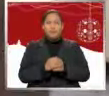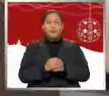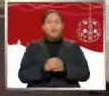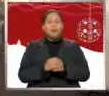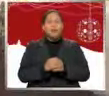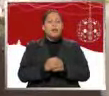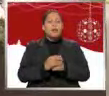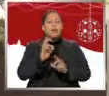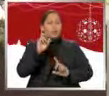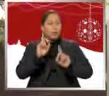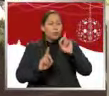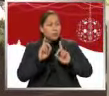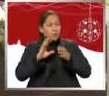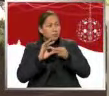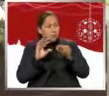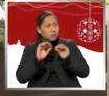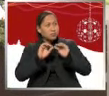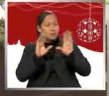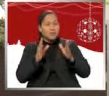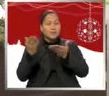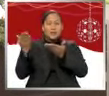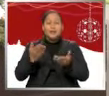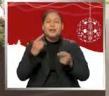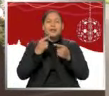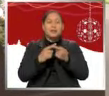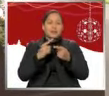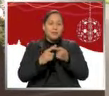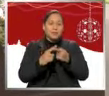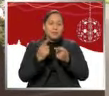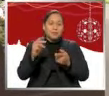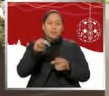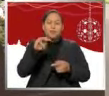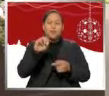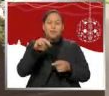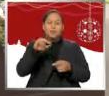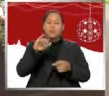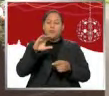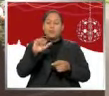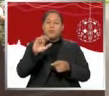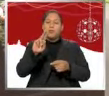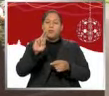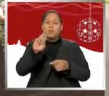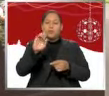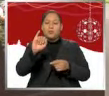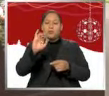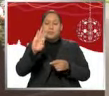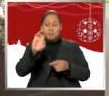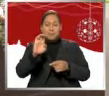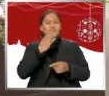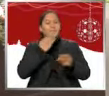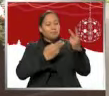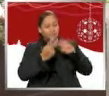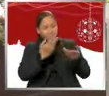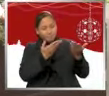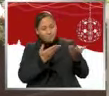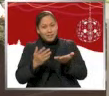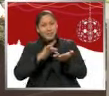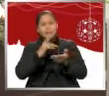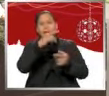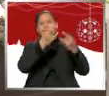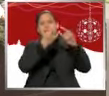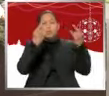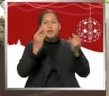Y para despejar todas nuestras dudas al respecto, se encuentra con nosotros el día de hoy Mónica Uribe. Bienvenida. Muchas gracias. Muchas gracias, historiadora